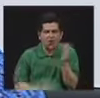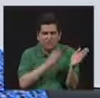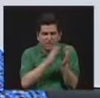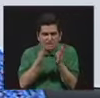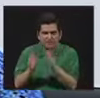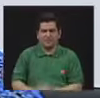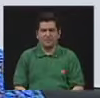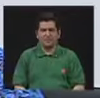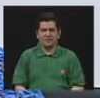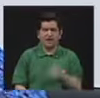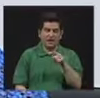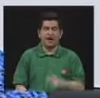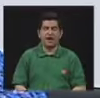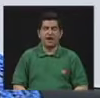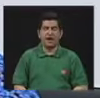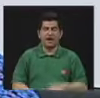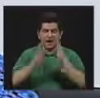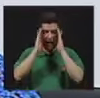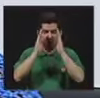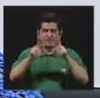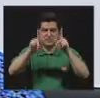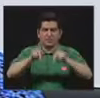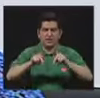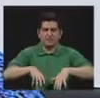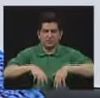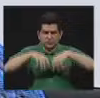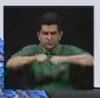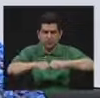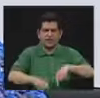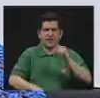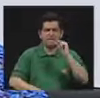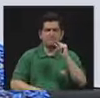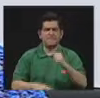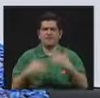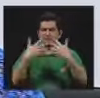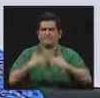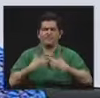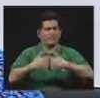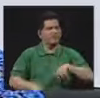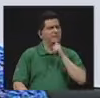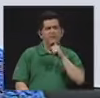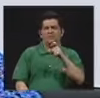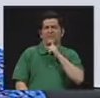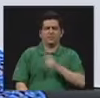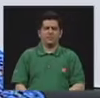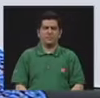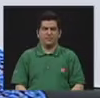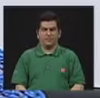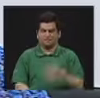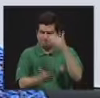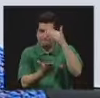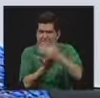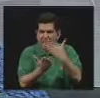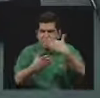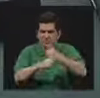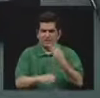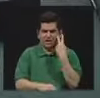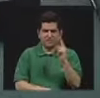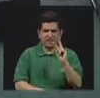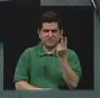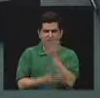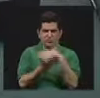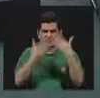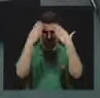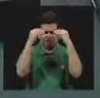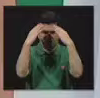misma que hace los desayunos, es la misma que responde las reservaciones. Entonces, al final, para una microempresa es muy difícil. Necesitamos de momento